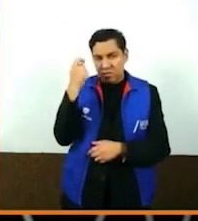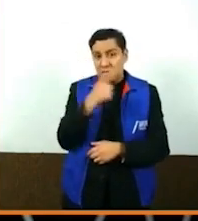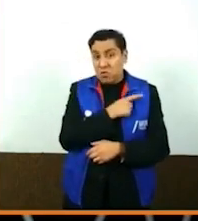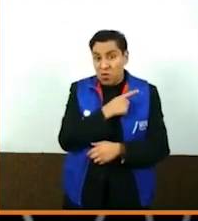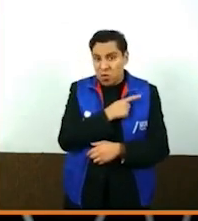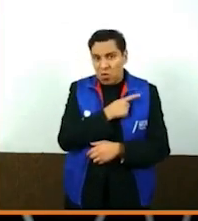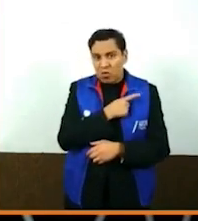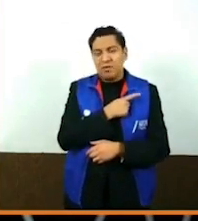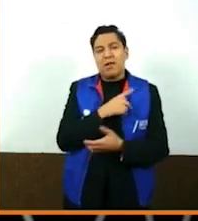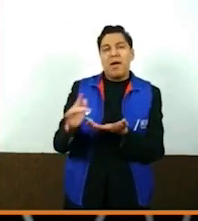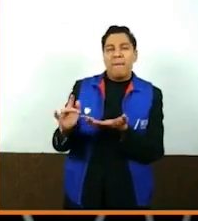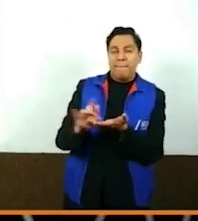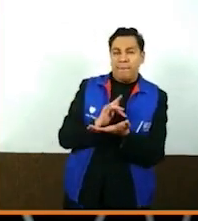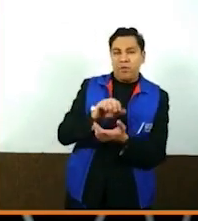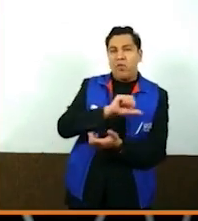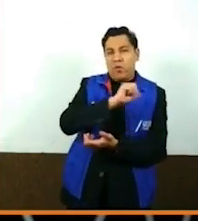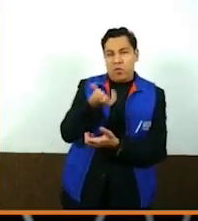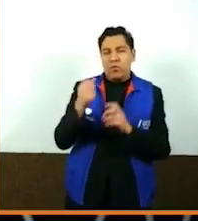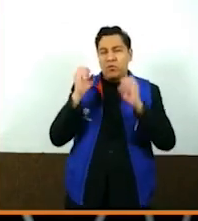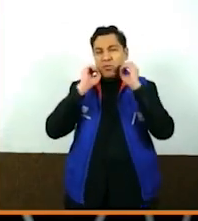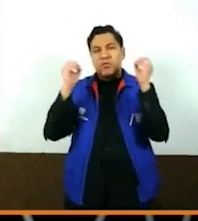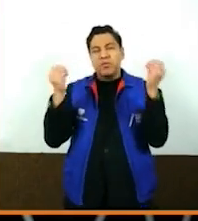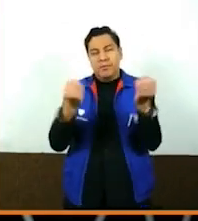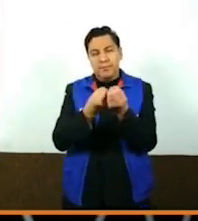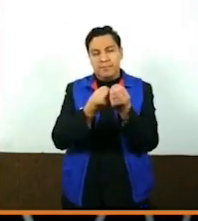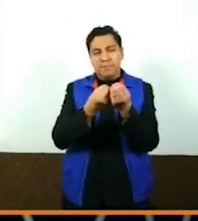solo, sino con el apoyo de otros organismos.